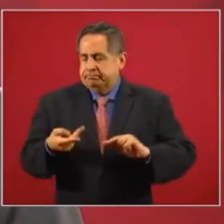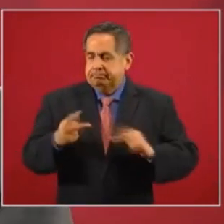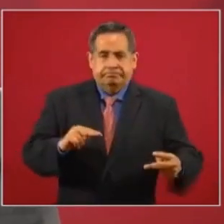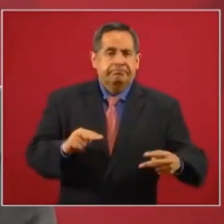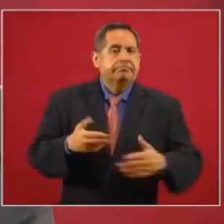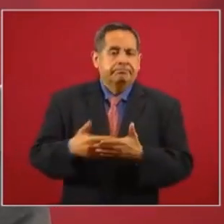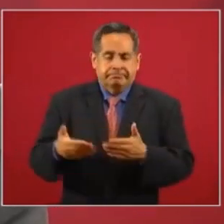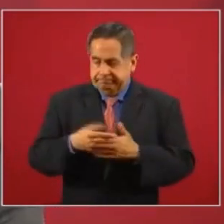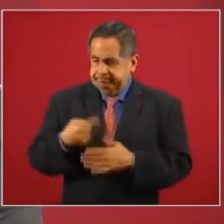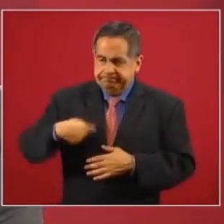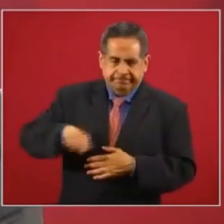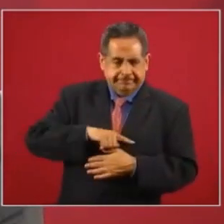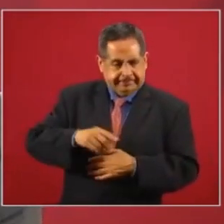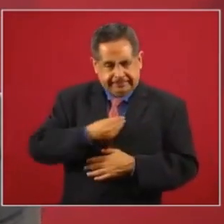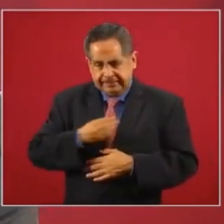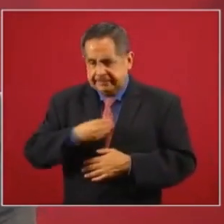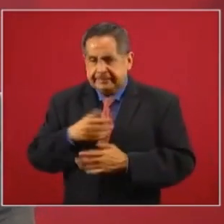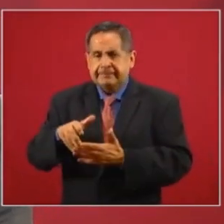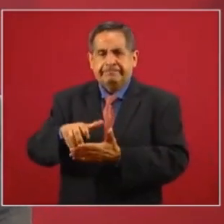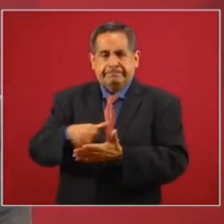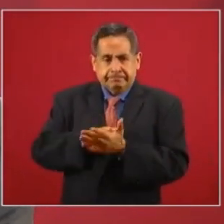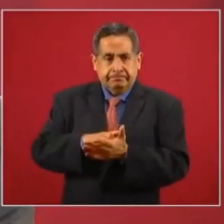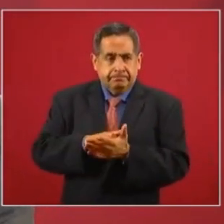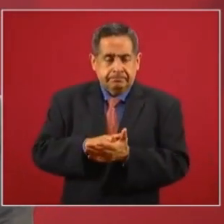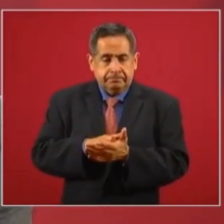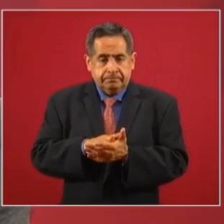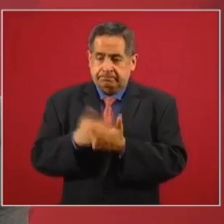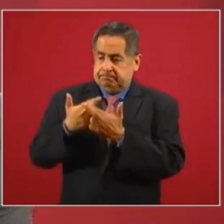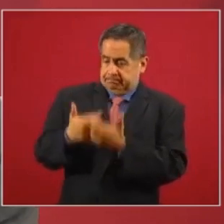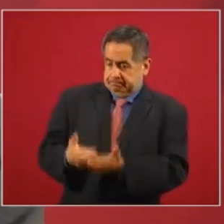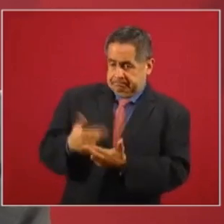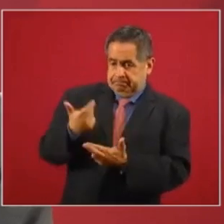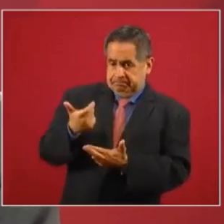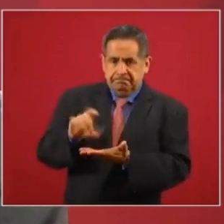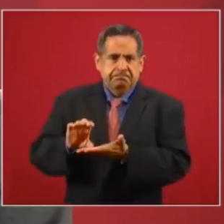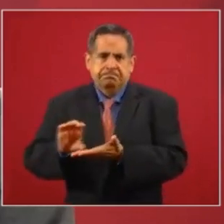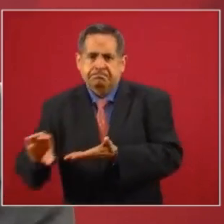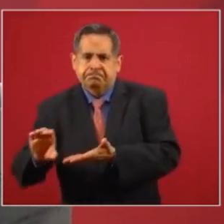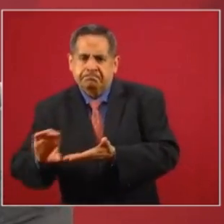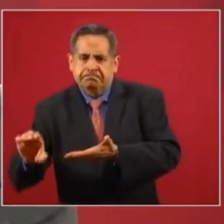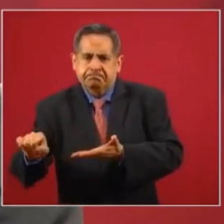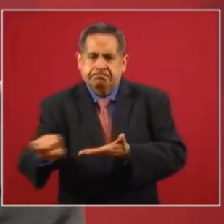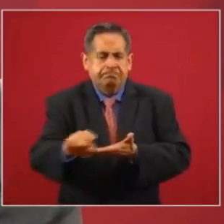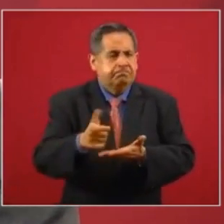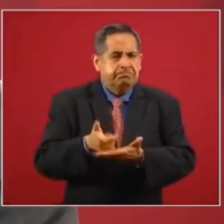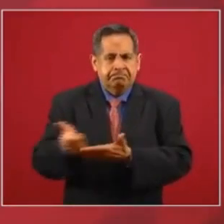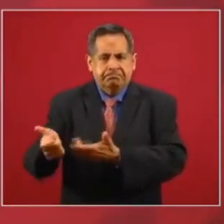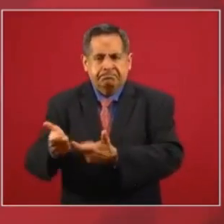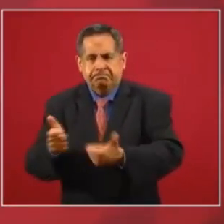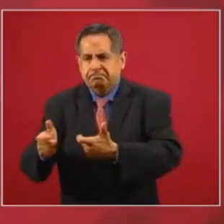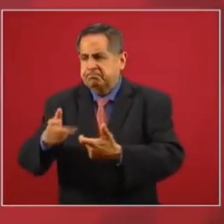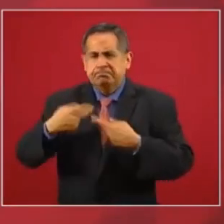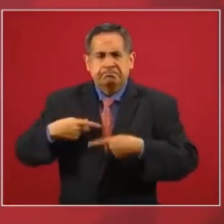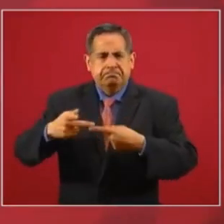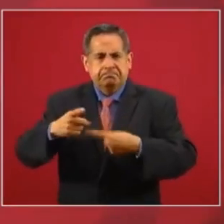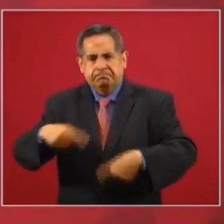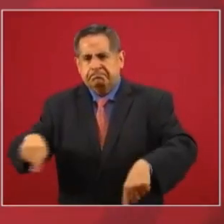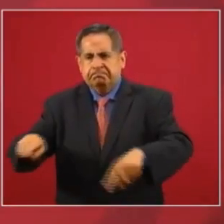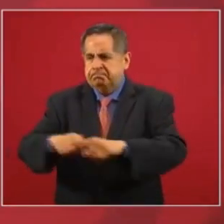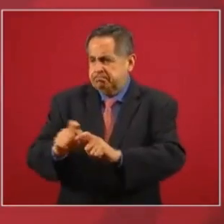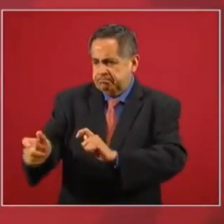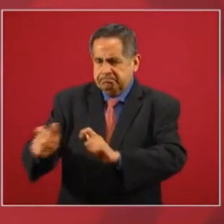y logramos liberar fondos para apoyar abajo de manera directa. Ya lo he dicho muchas veces,